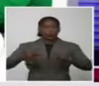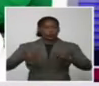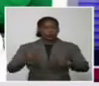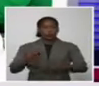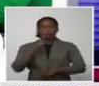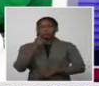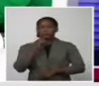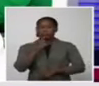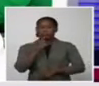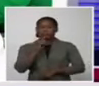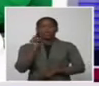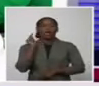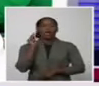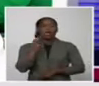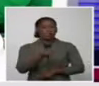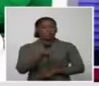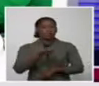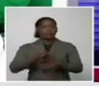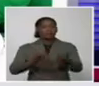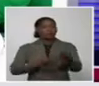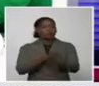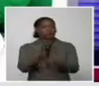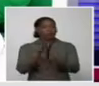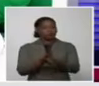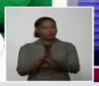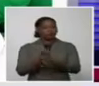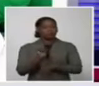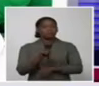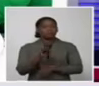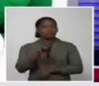tuvo un ingreso prolongado